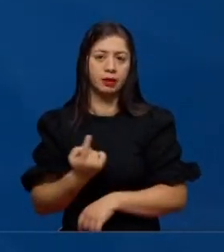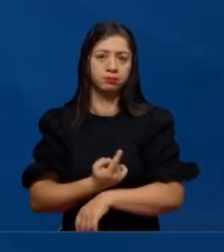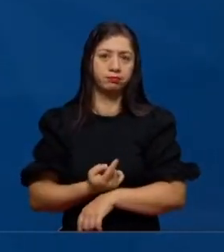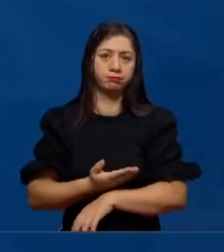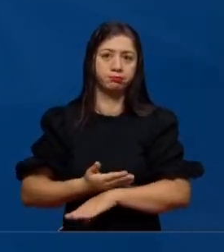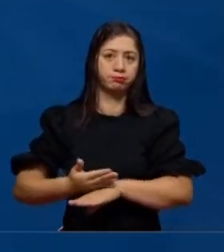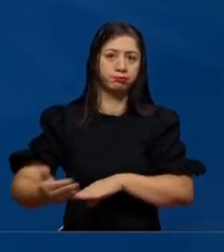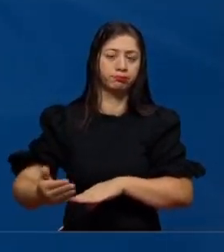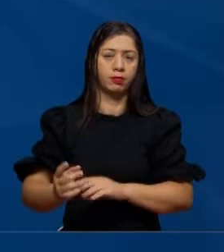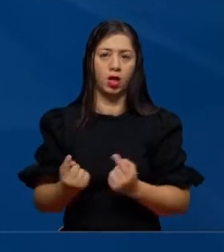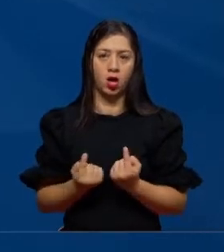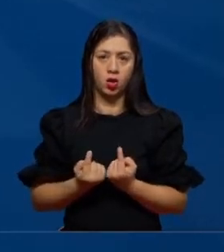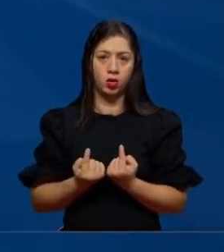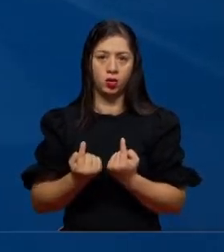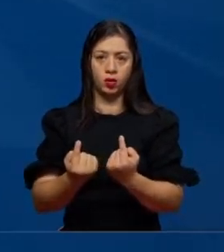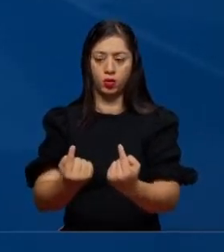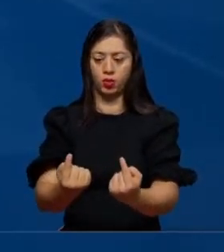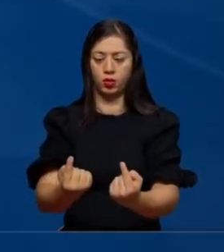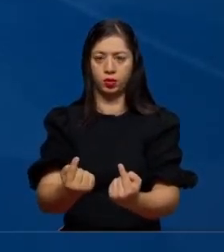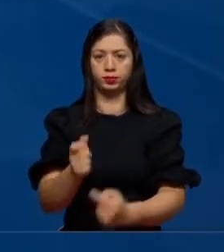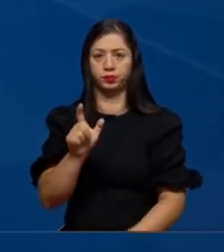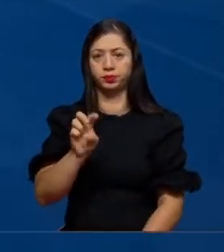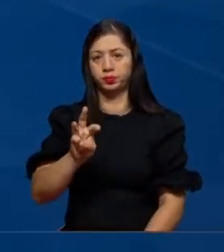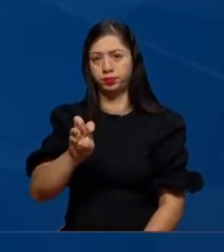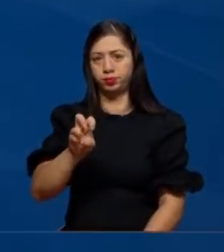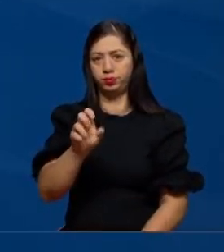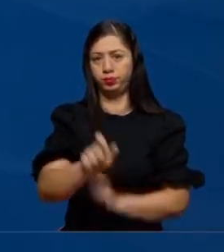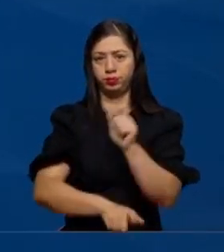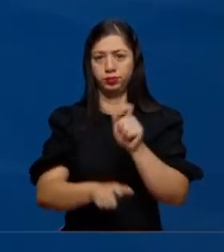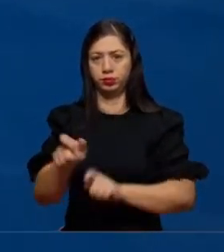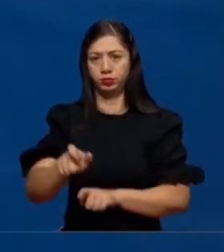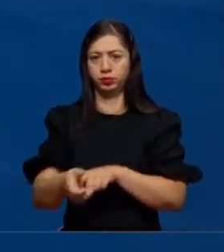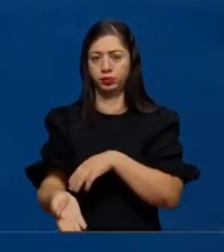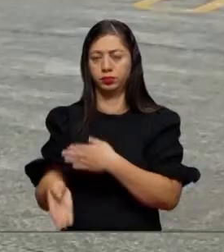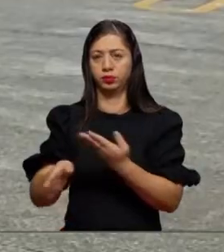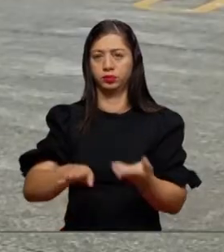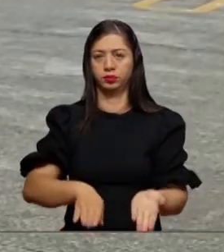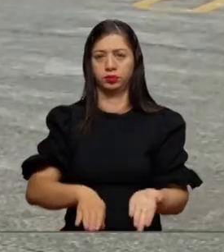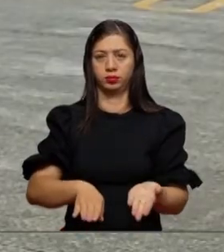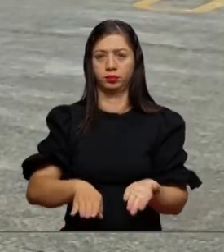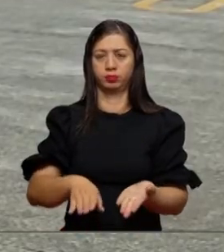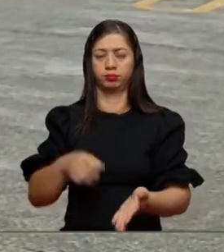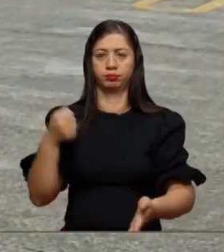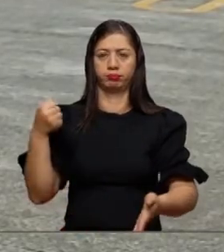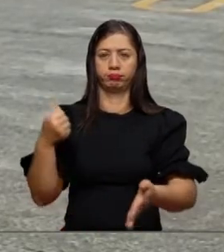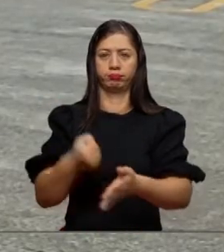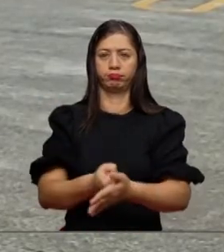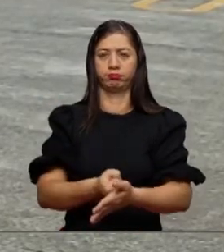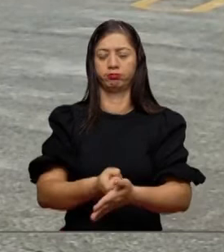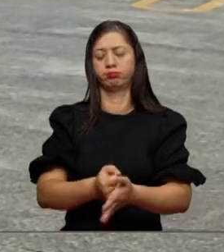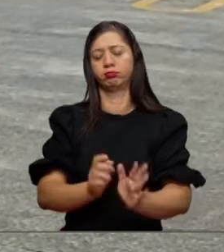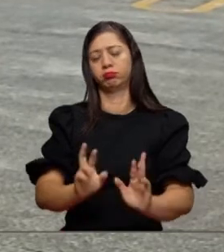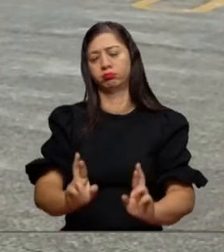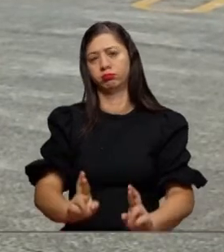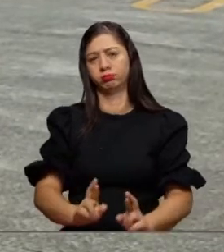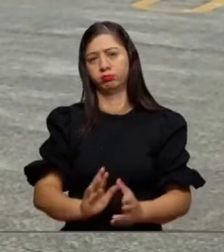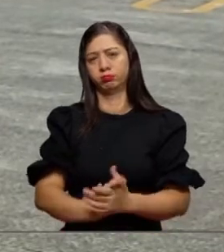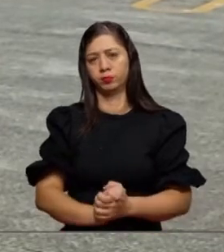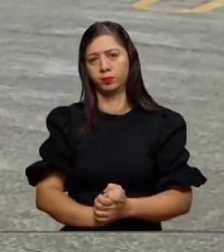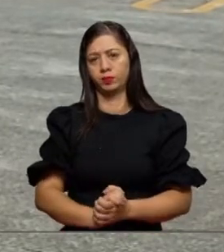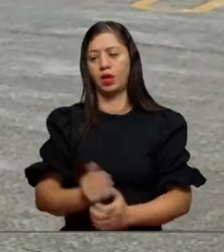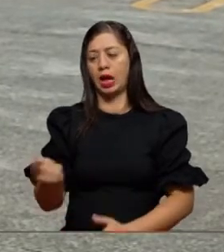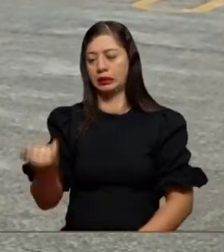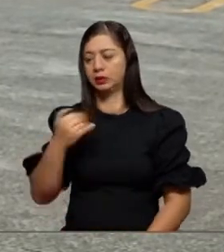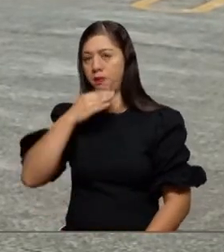las jornadas fúnebres de estas 8 personas que fallecieron en este accidente, pues se cumplan tanto en la ciudad